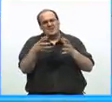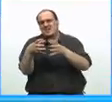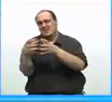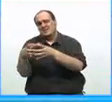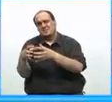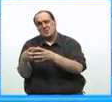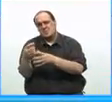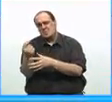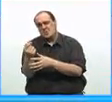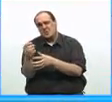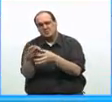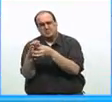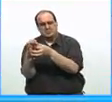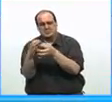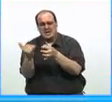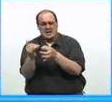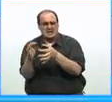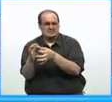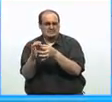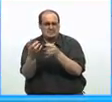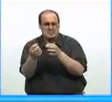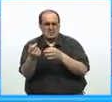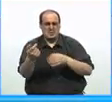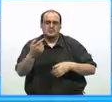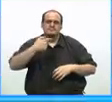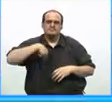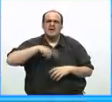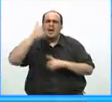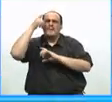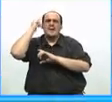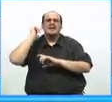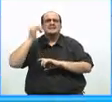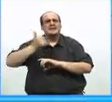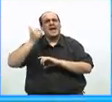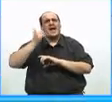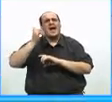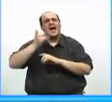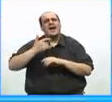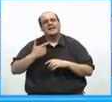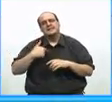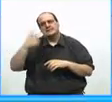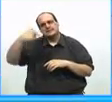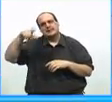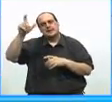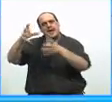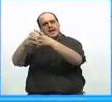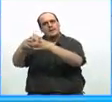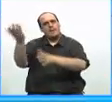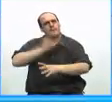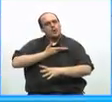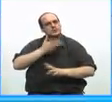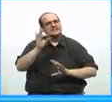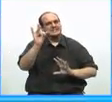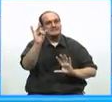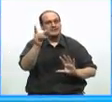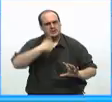eh Y bueno eso nosotros tenemos la experiencia del torneo anterior donde costaba que nos ganen y y Bueno ahí